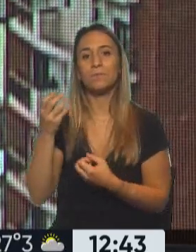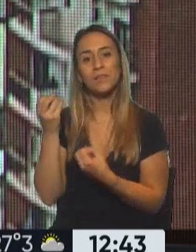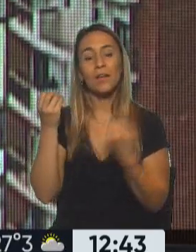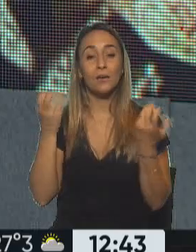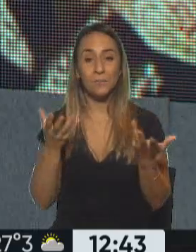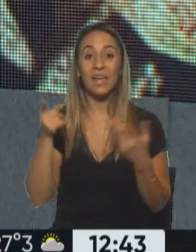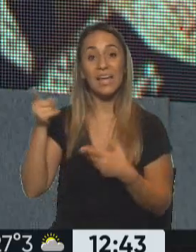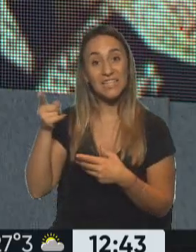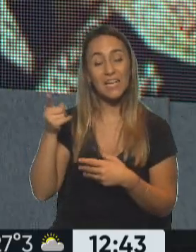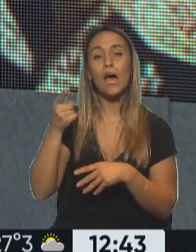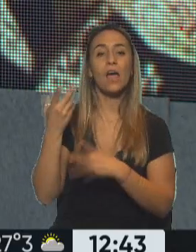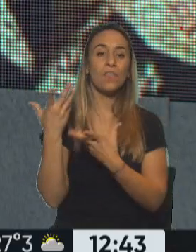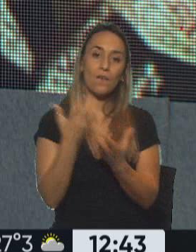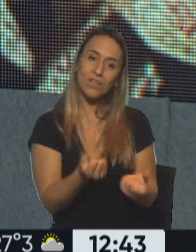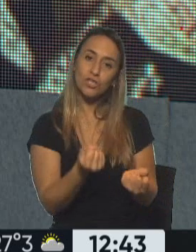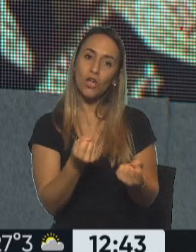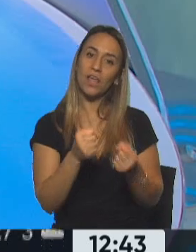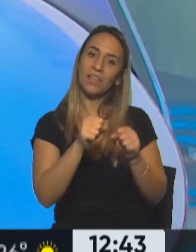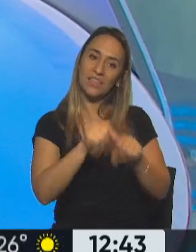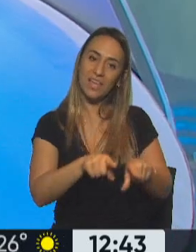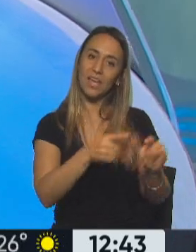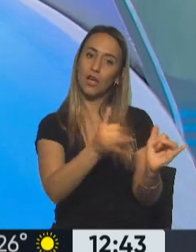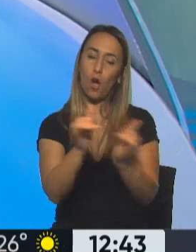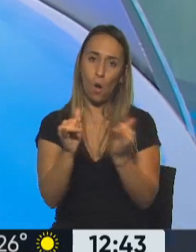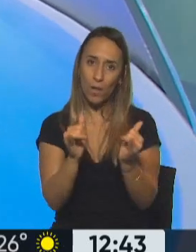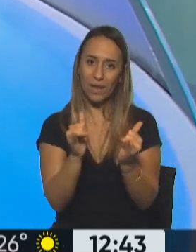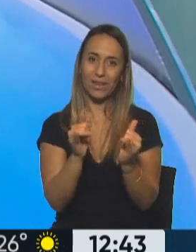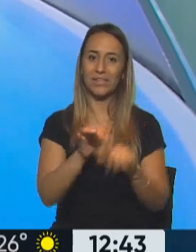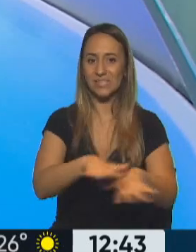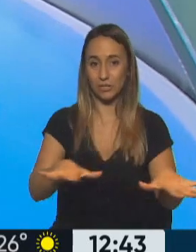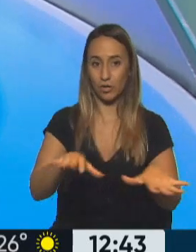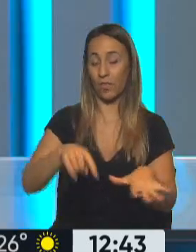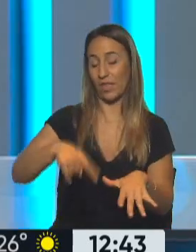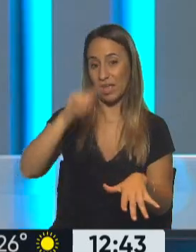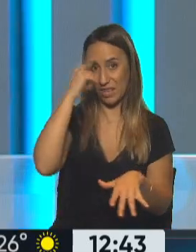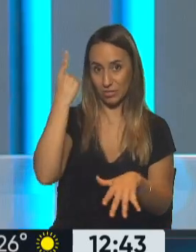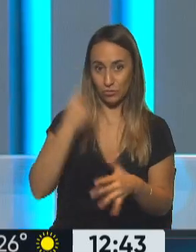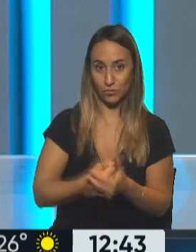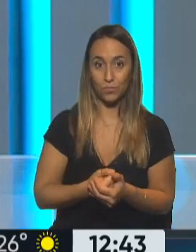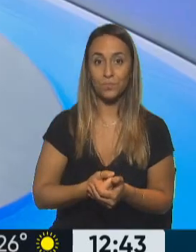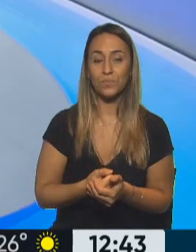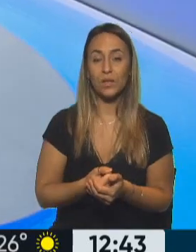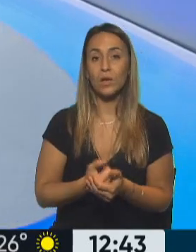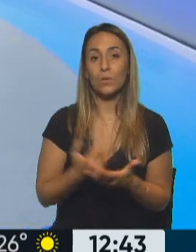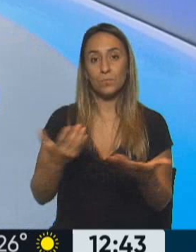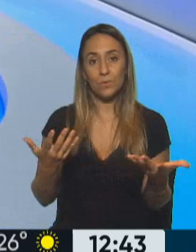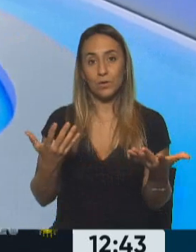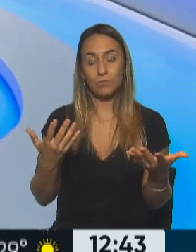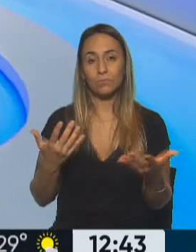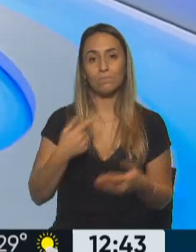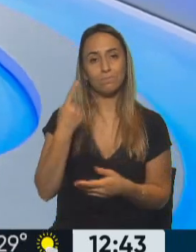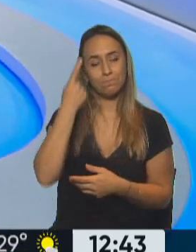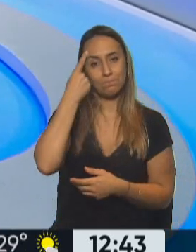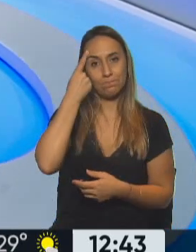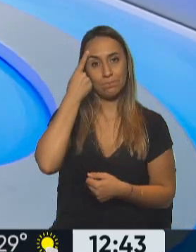Ella es la defensora de niños, niñas y adolescentes de la Nación. ¿Cómo estás, Marisa? ¿Qué tal? ¿Cómo están? Bueno, lo primero que se nos ocurre